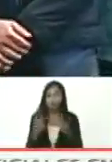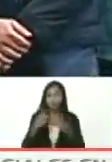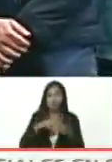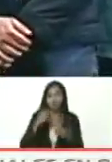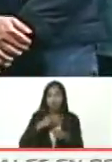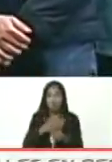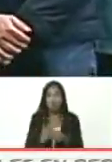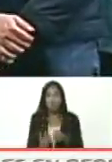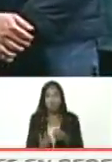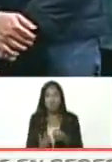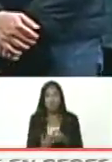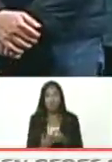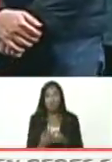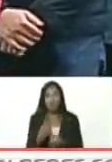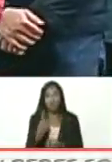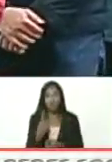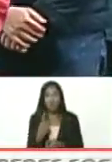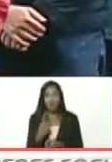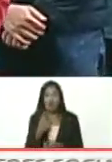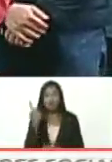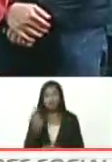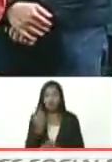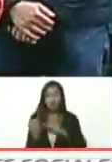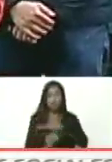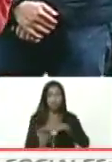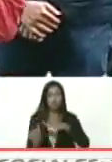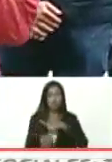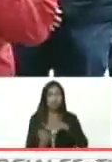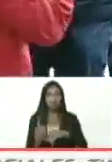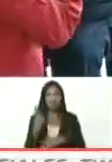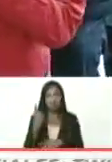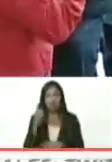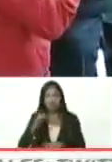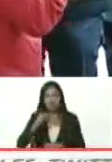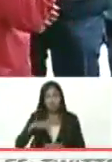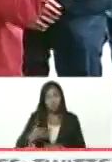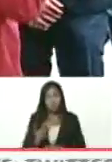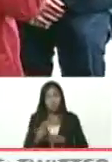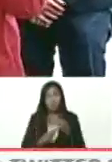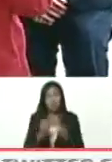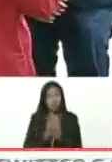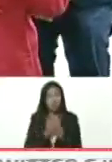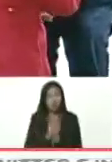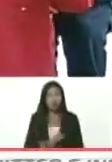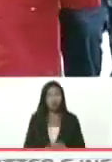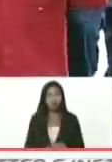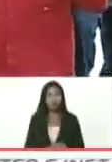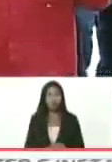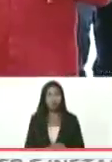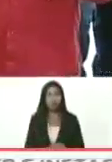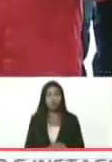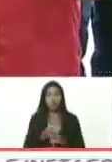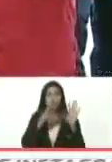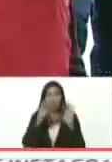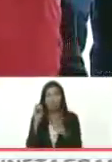quiero algo, si es una sola institución, una sola, pero que funcione. No 20 y no funciona